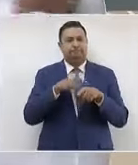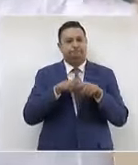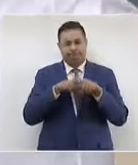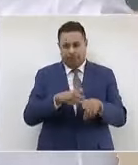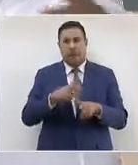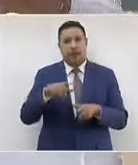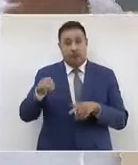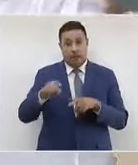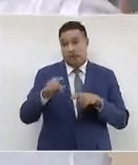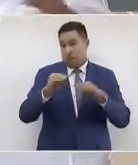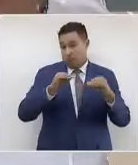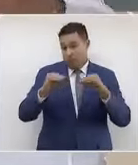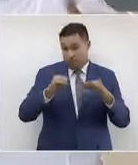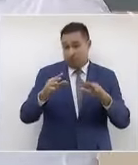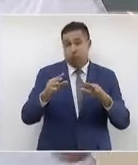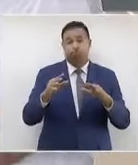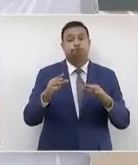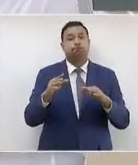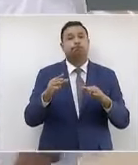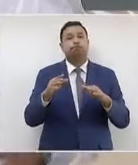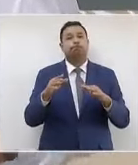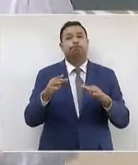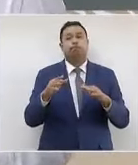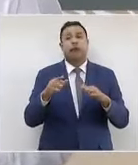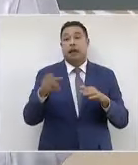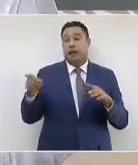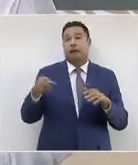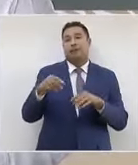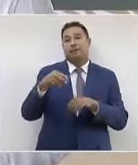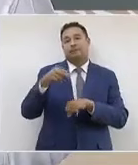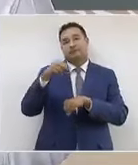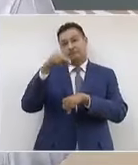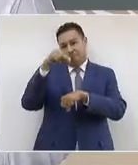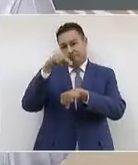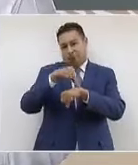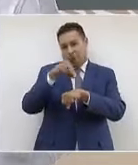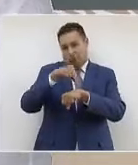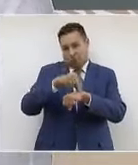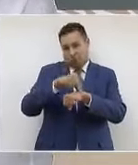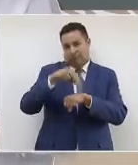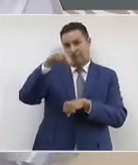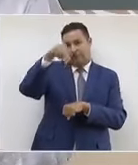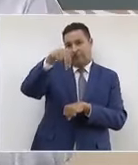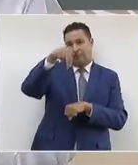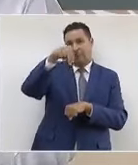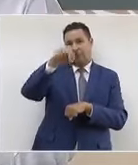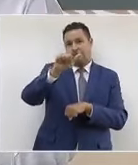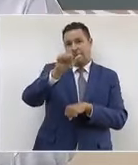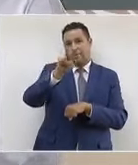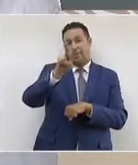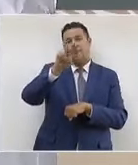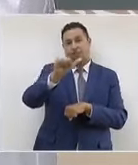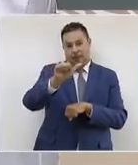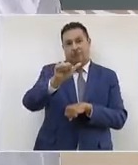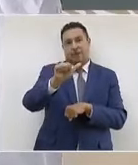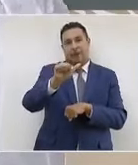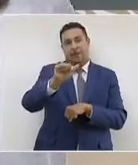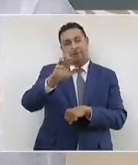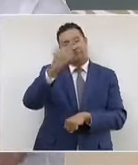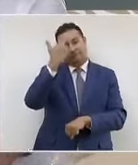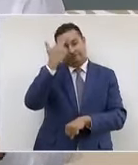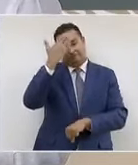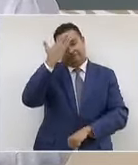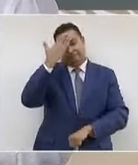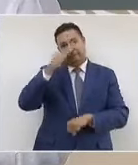este movimiento que triunfó, el doctor Nava, de San Luis Potosí, que también lo